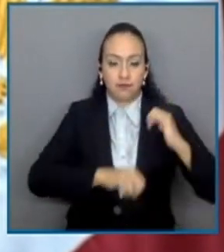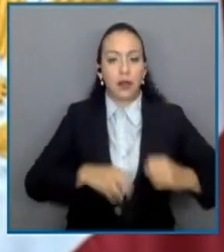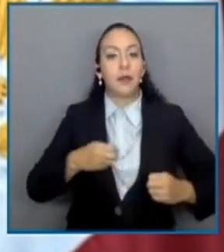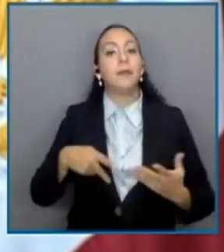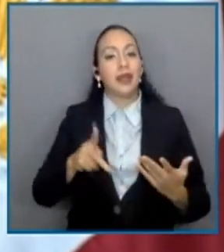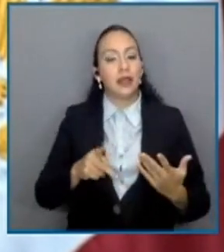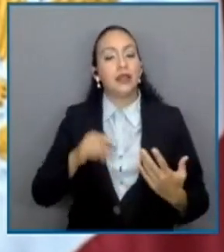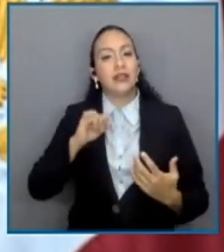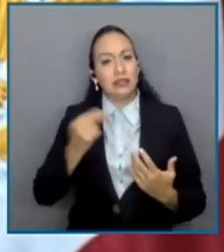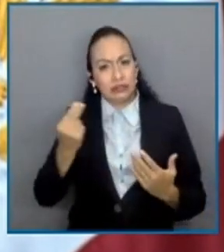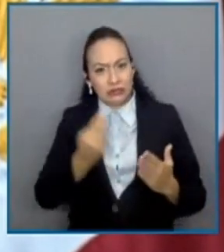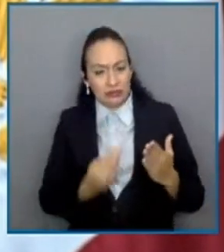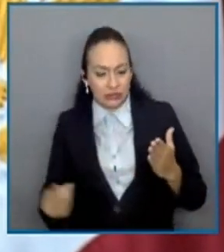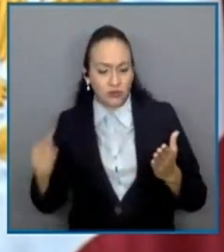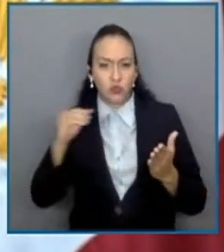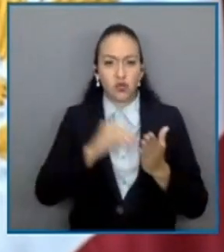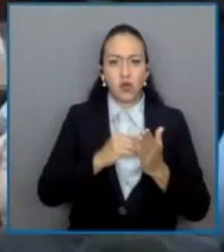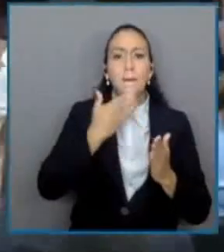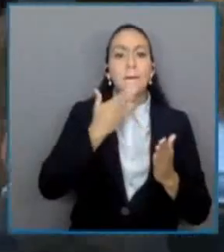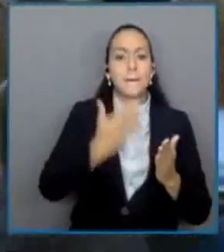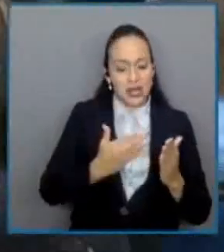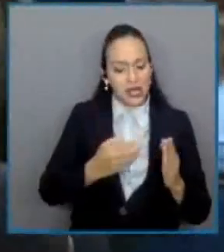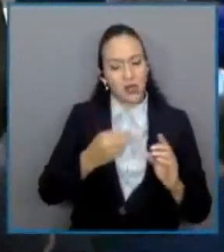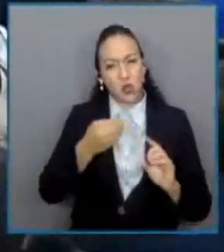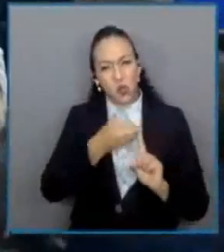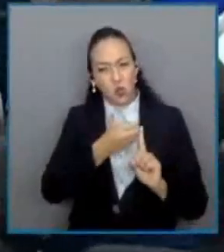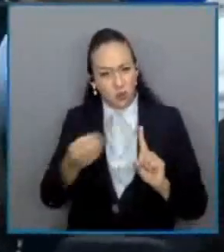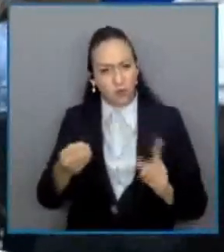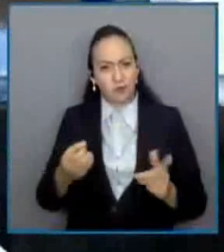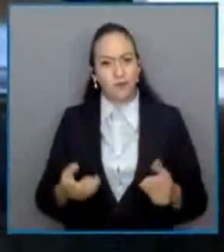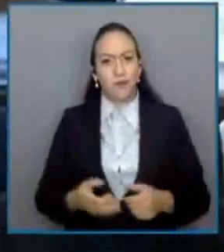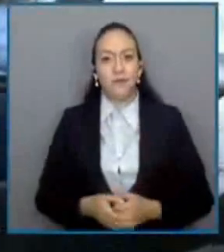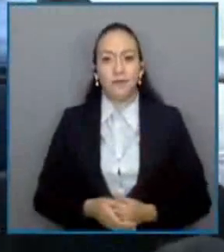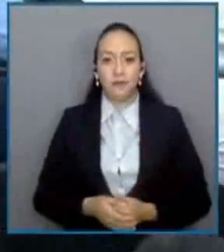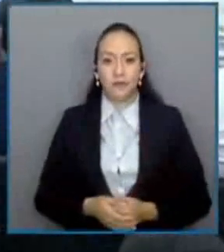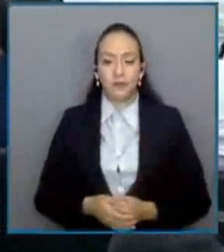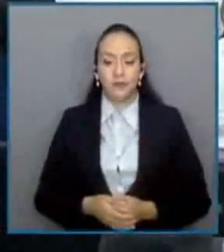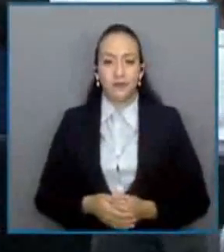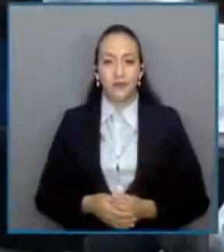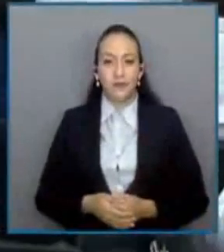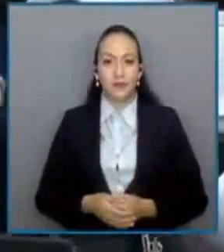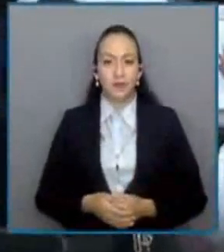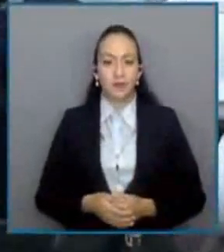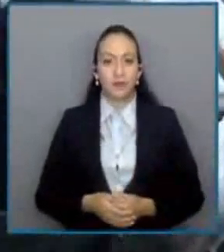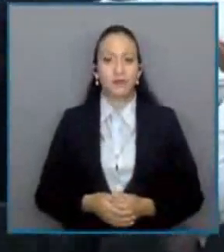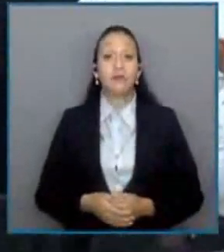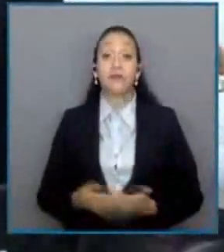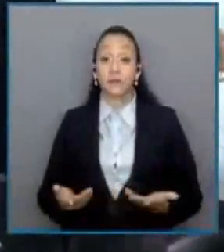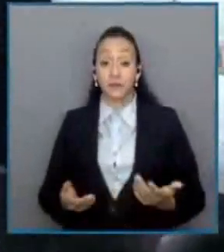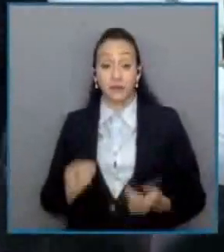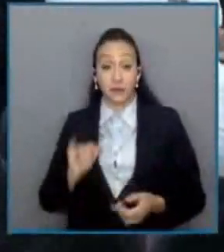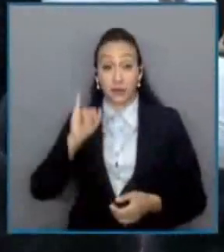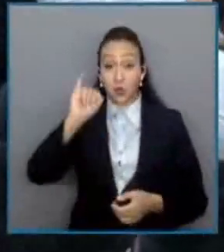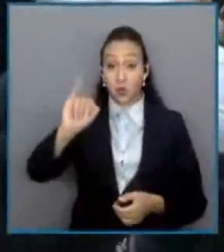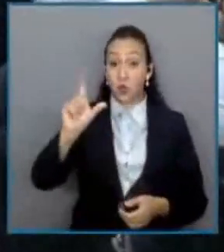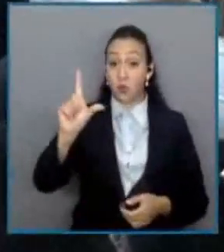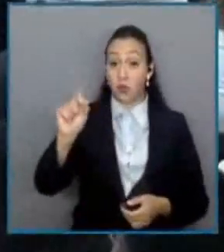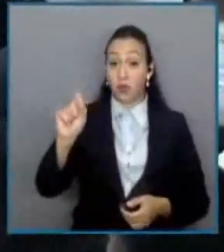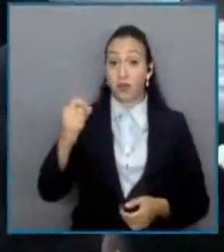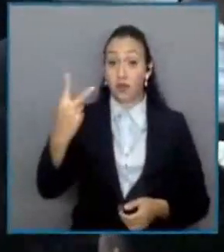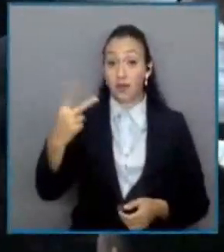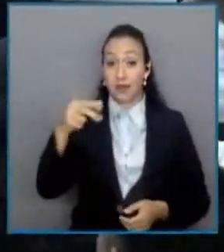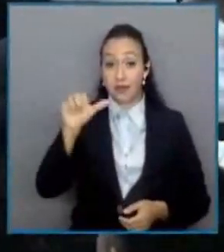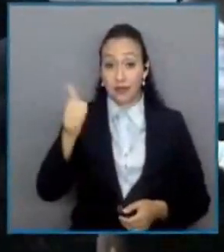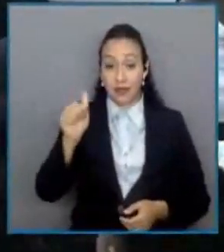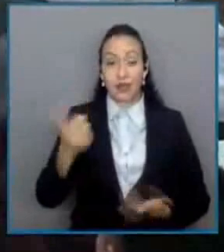de modificarlo completamente todo. Está previsto que el próximo jueves 22 de agosto, la Comisión de